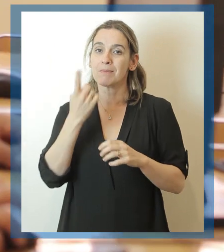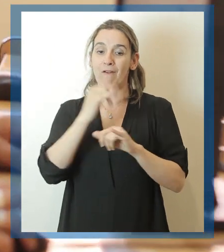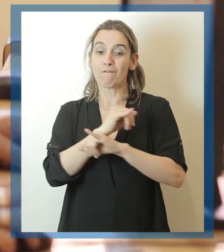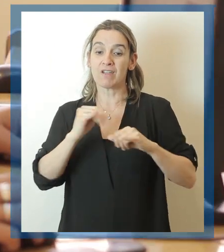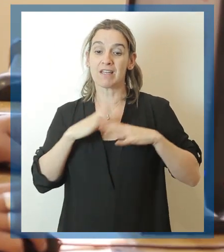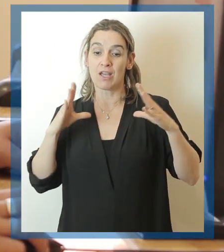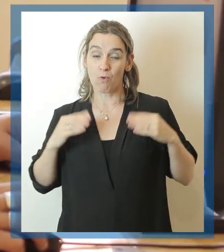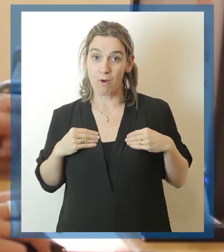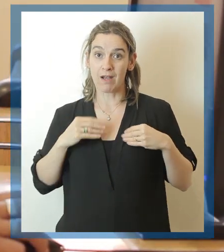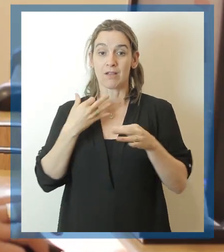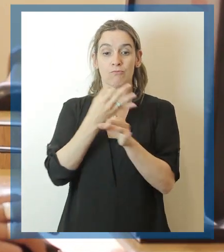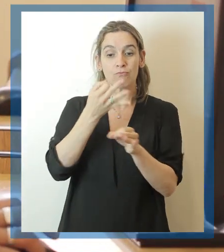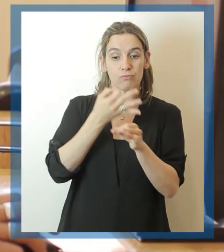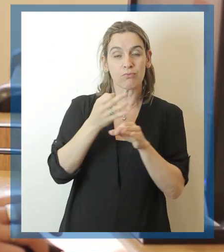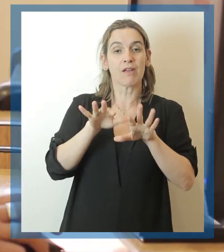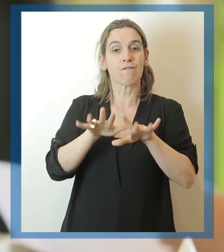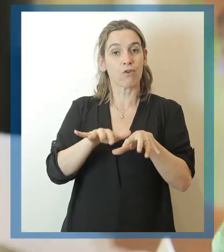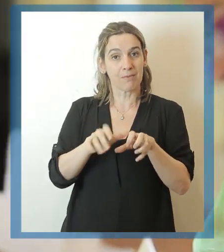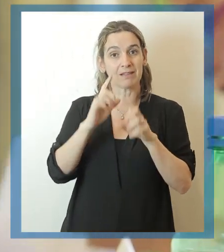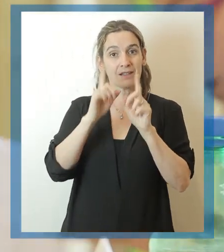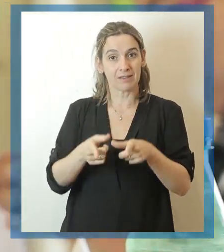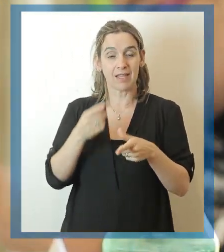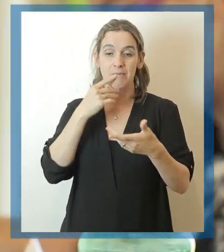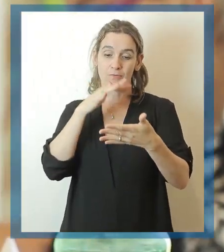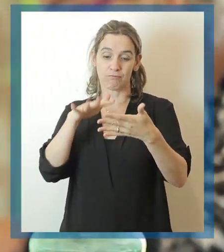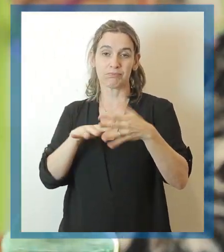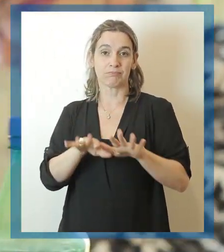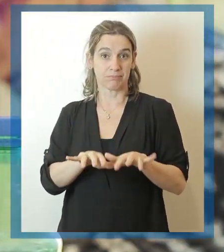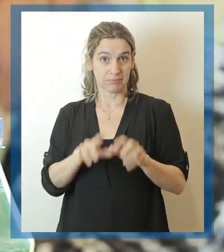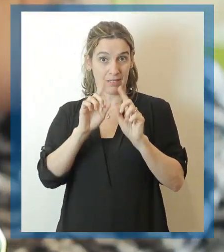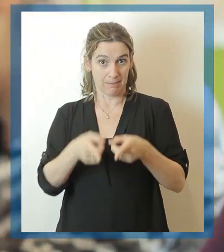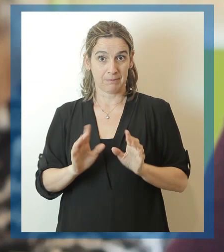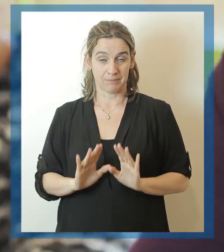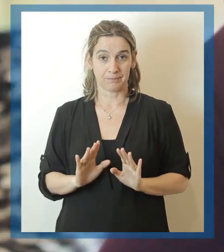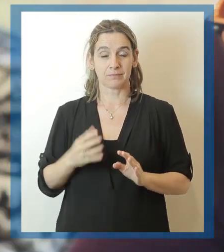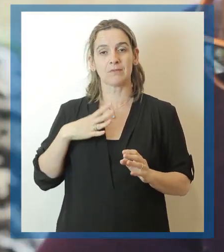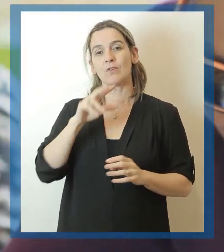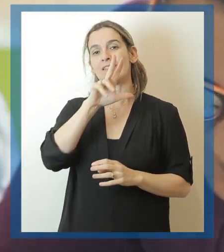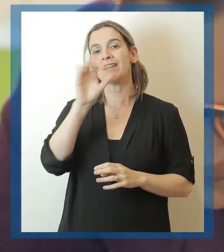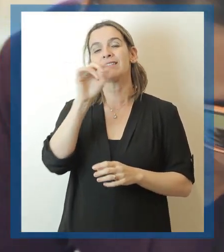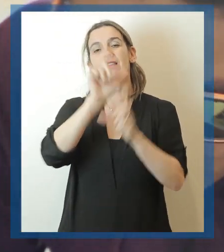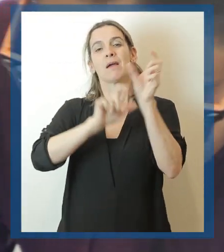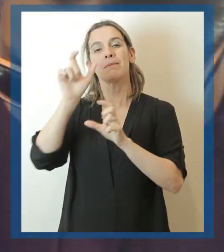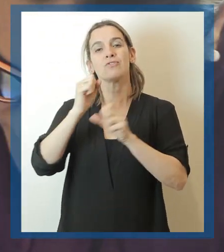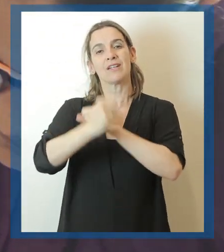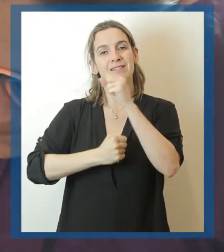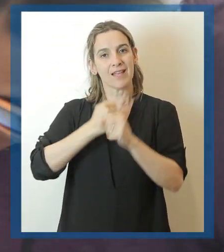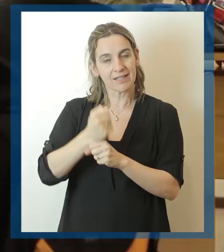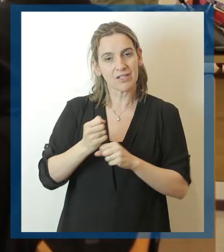los participantes tienen la posibilidad de culminar primaria y reciben capacitación en informática o alfabetización